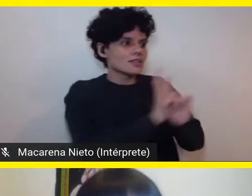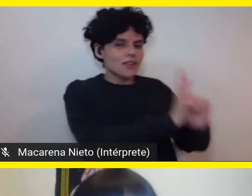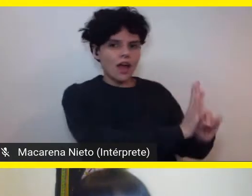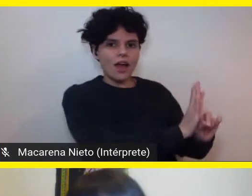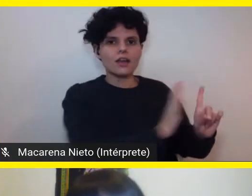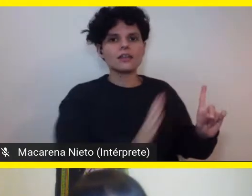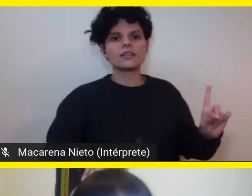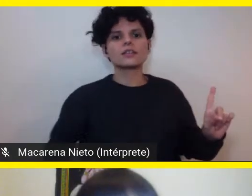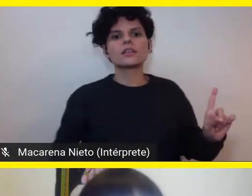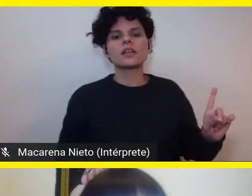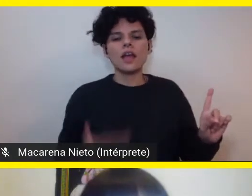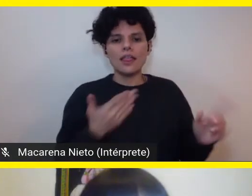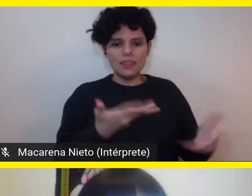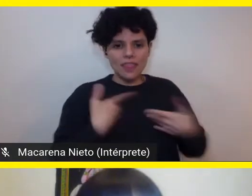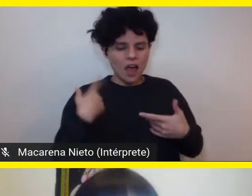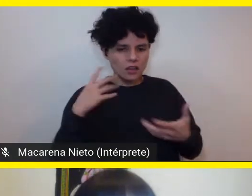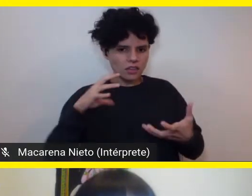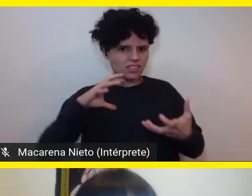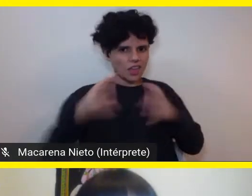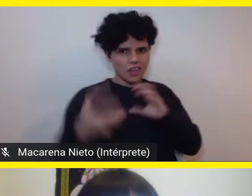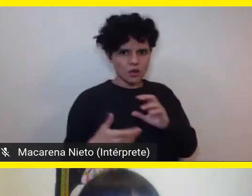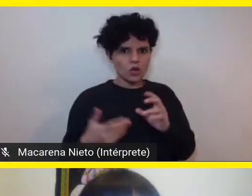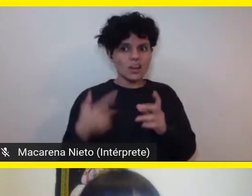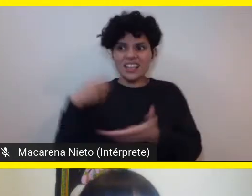terror. Eso es terrorismo de Estado.